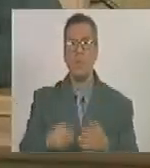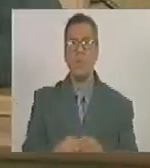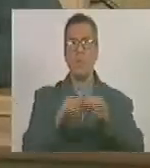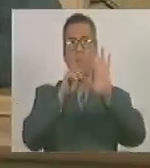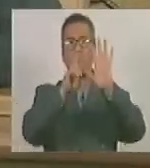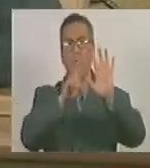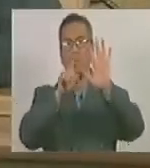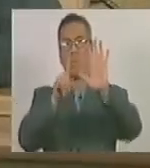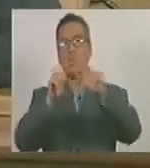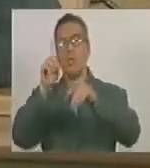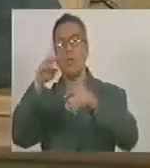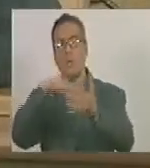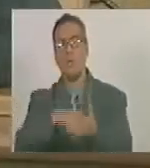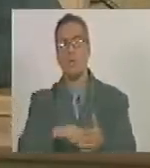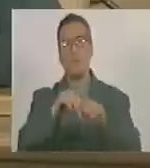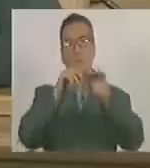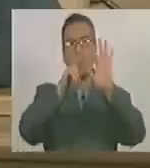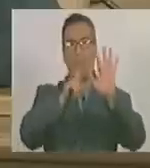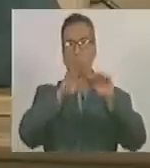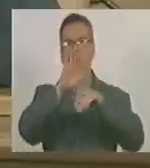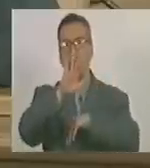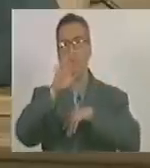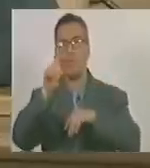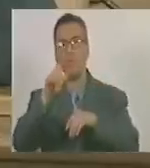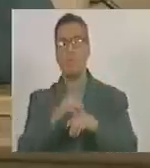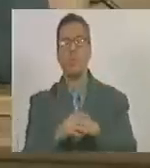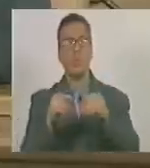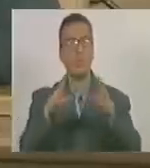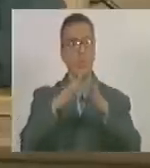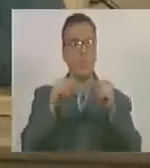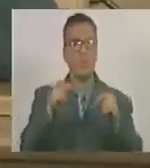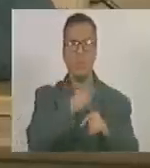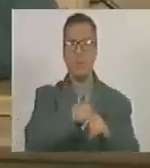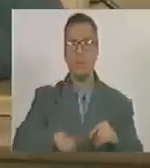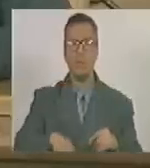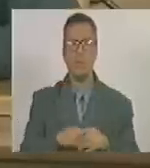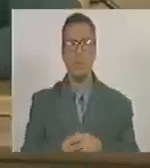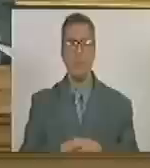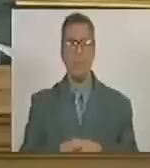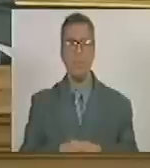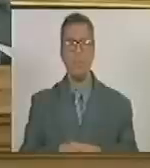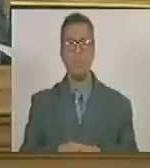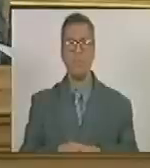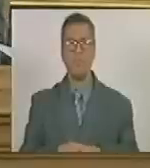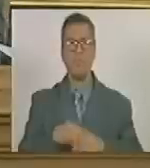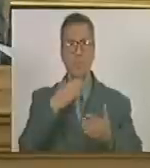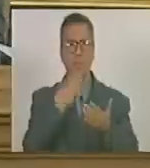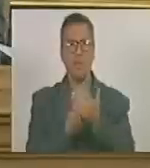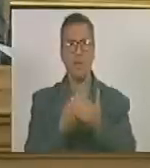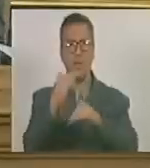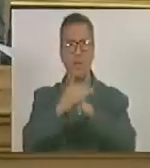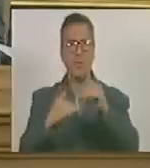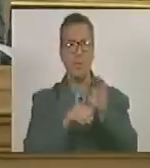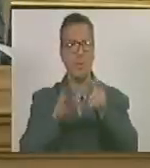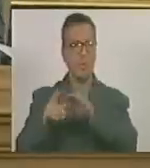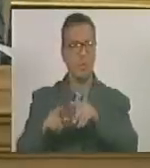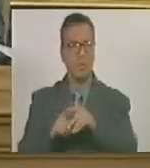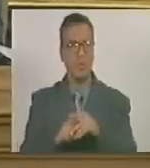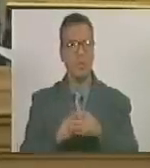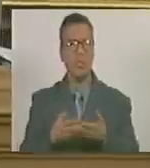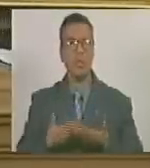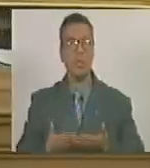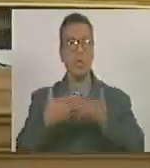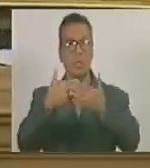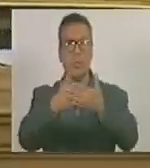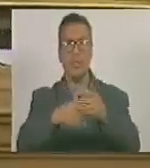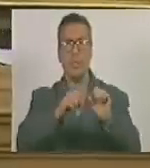7.761.751. Es todo, ciudadano presidente. Gracias, secretaria. Si vas a consignar las